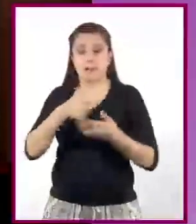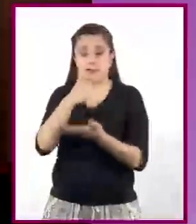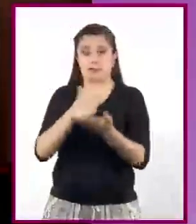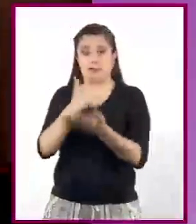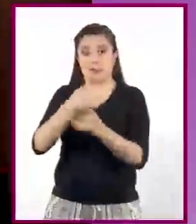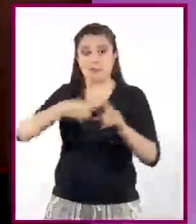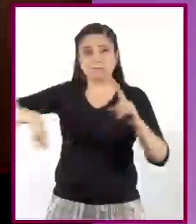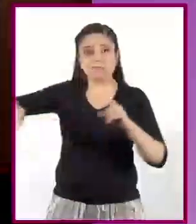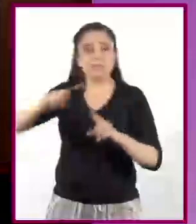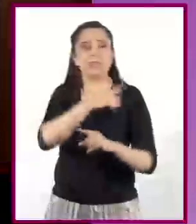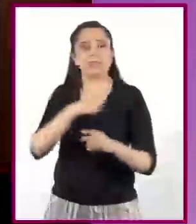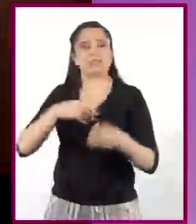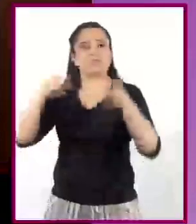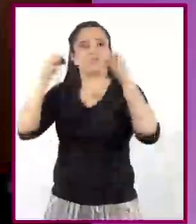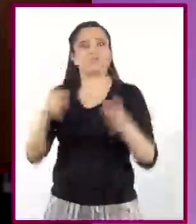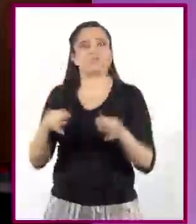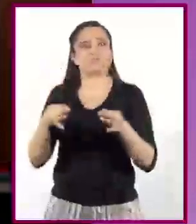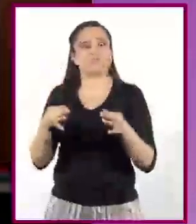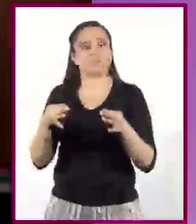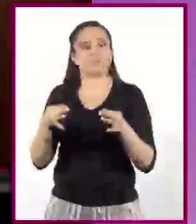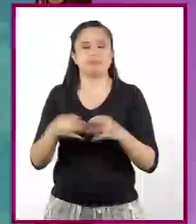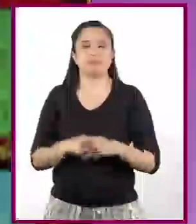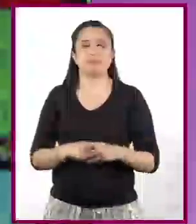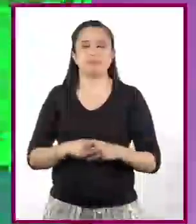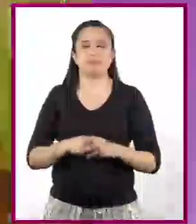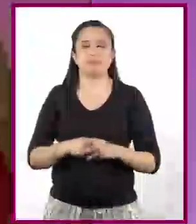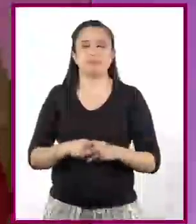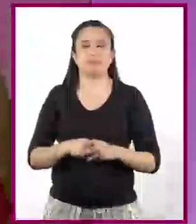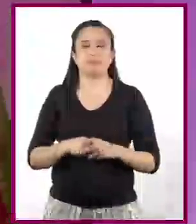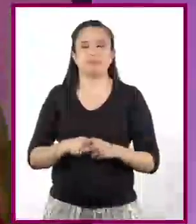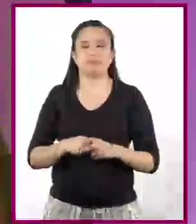hicieran efectivos y universales.